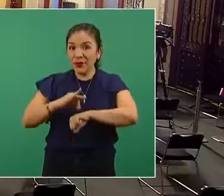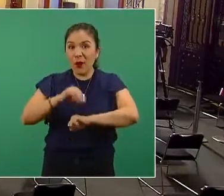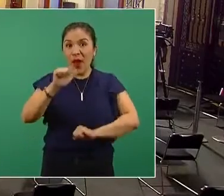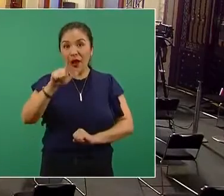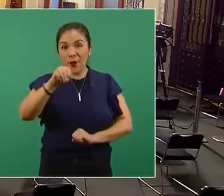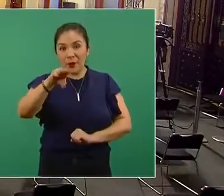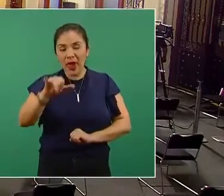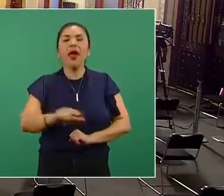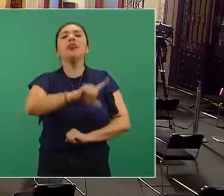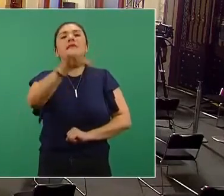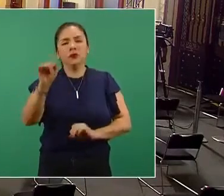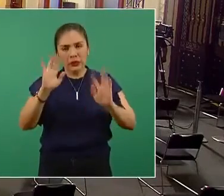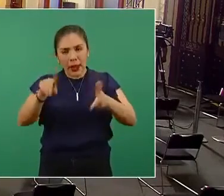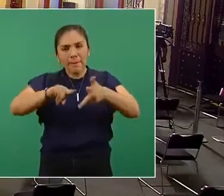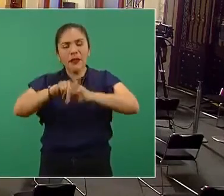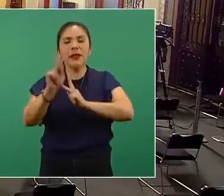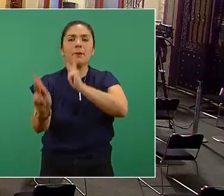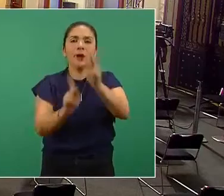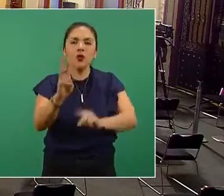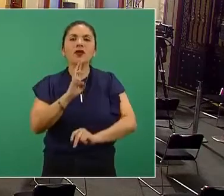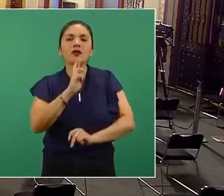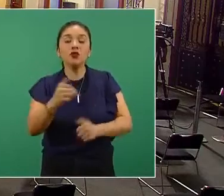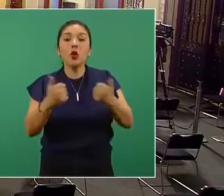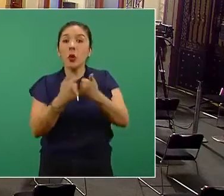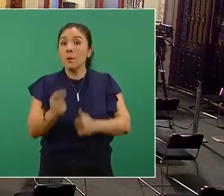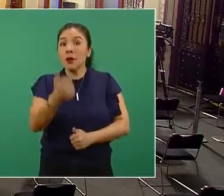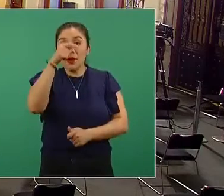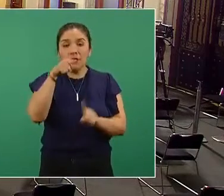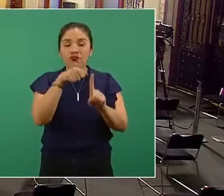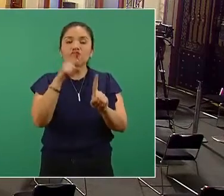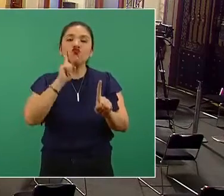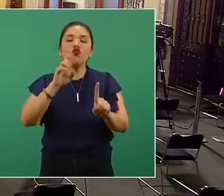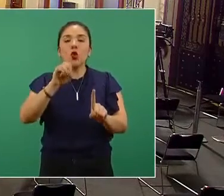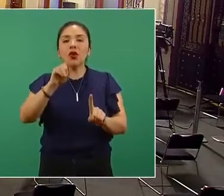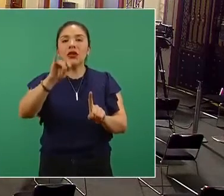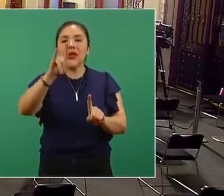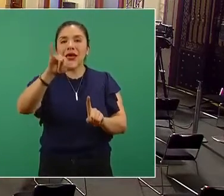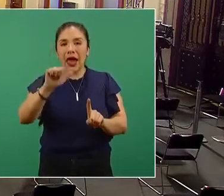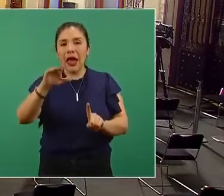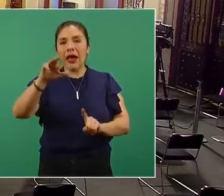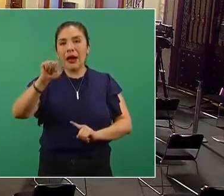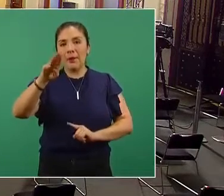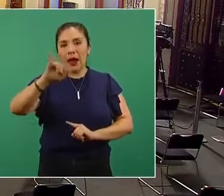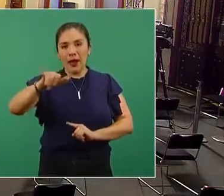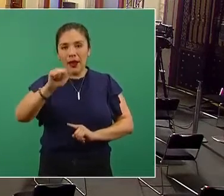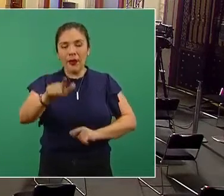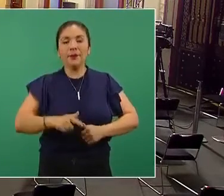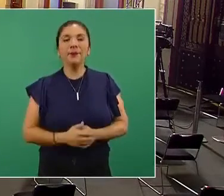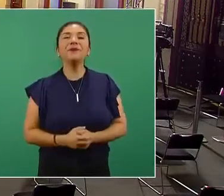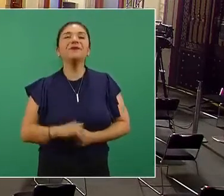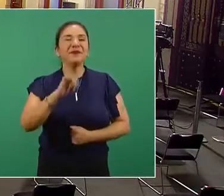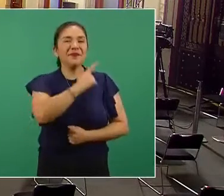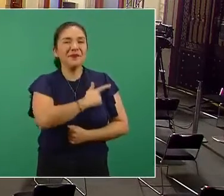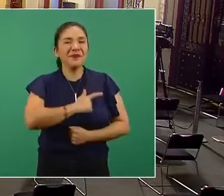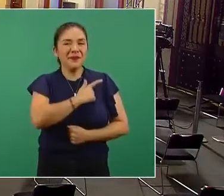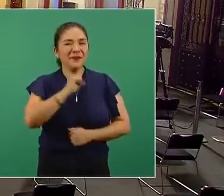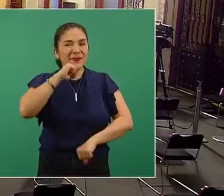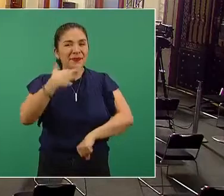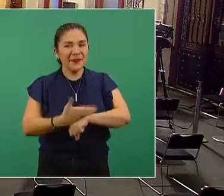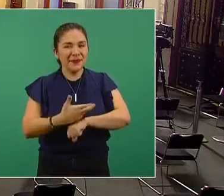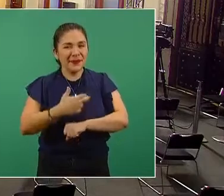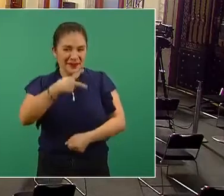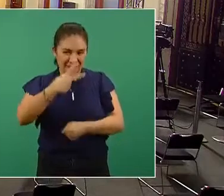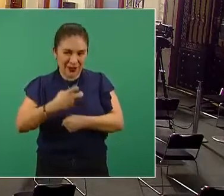Después abrimos a preguntas y respuestas, empezando con Otilio Carvajal. Con mucho gusto, señor subsecretario. Muy buenas